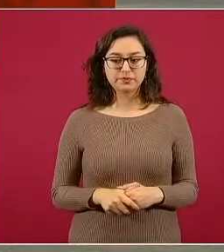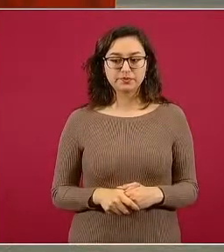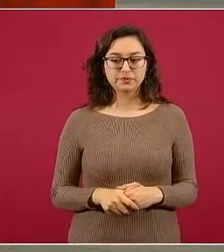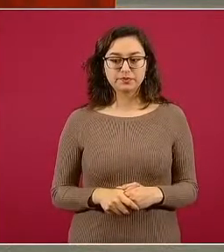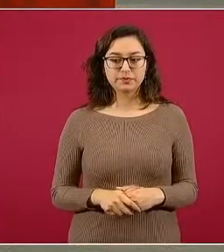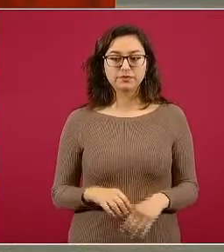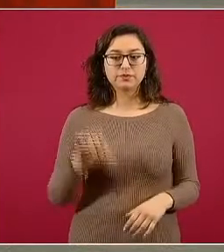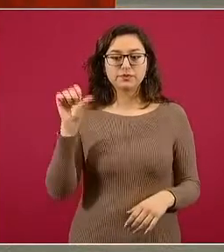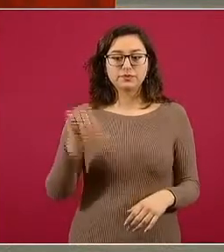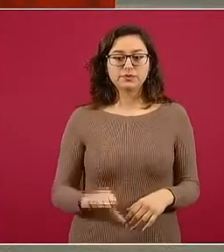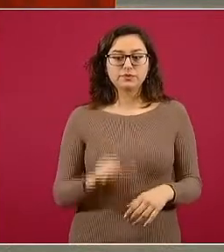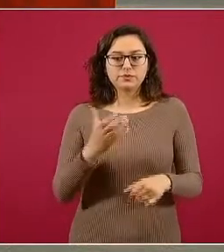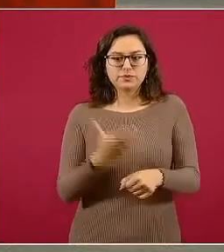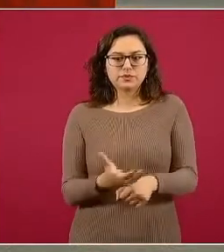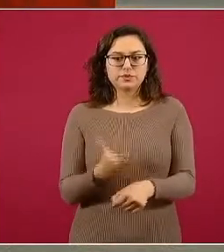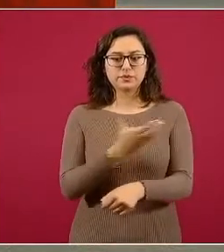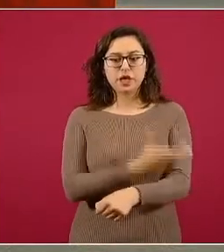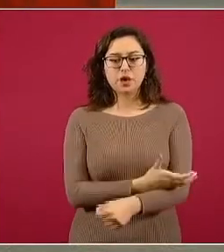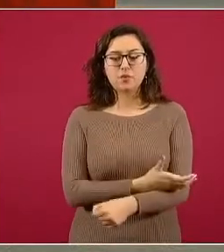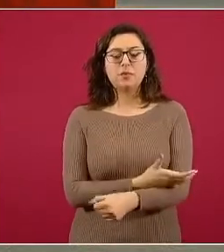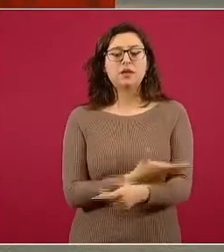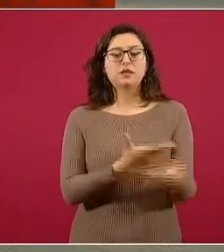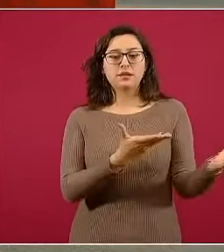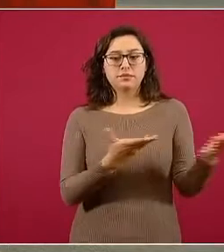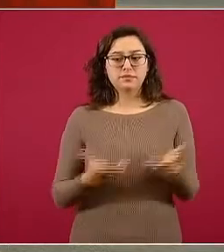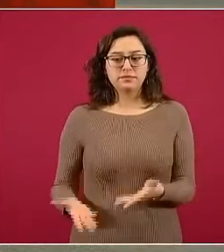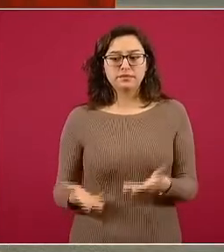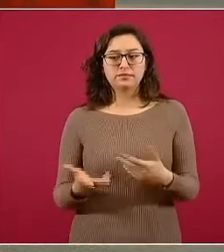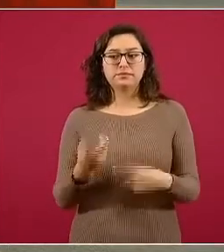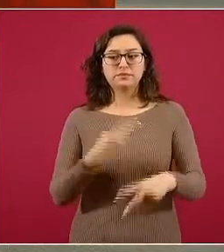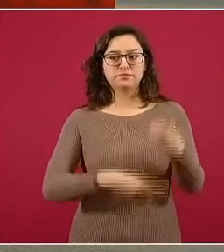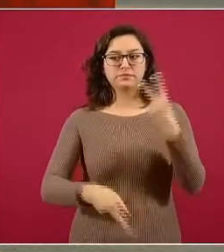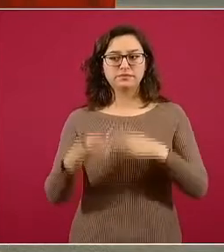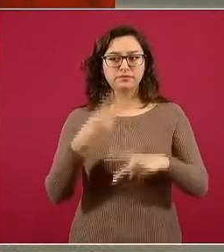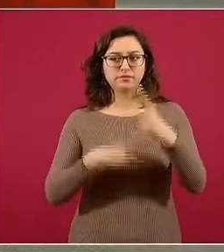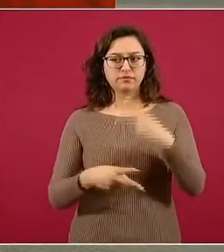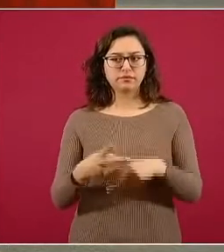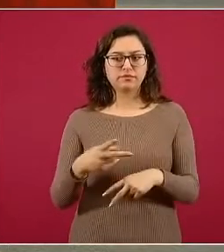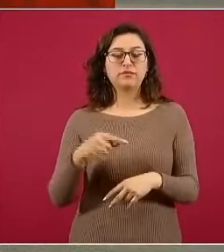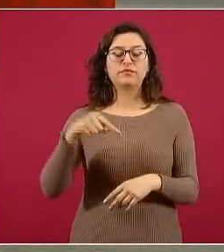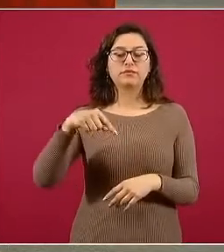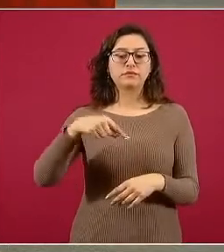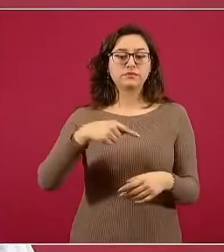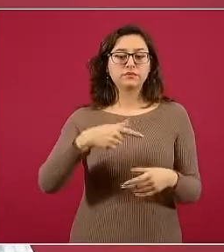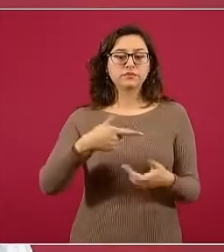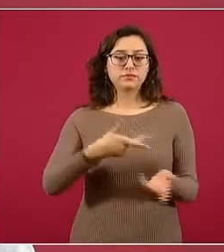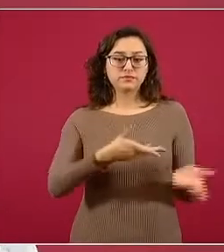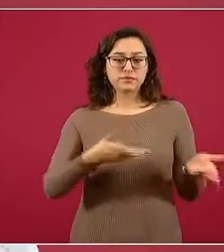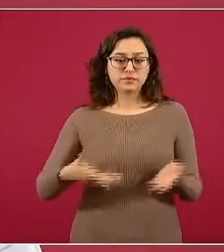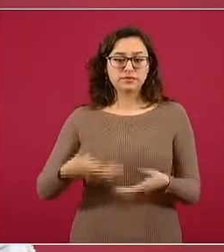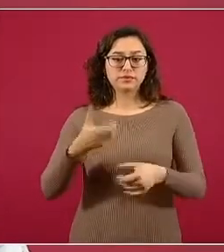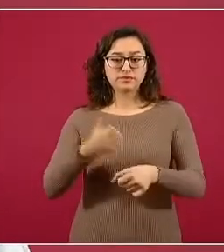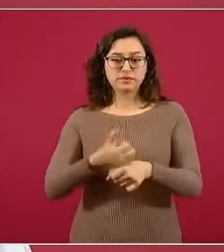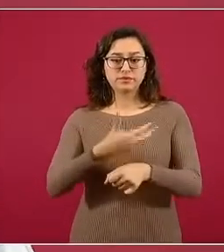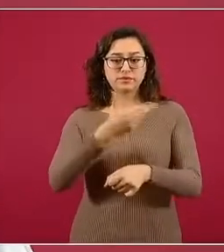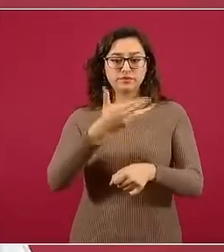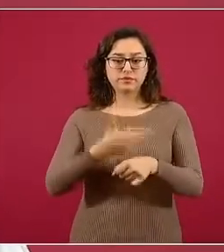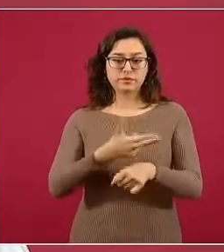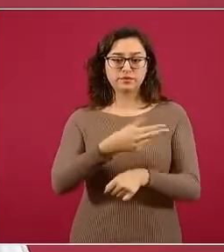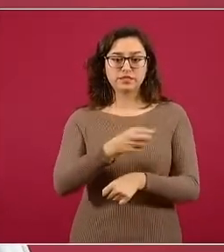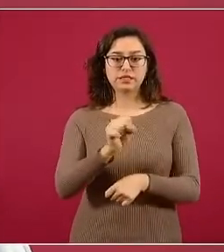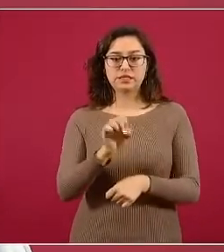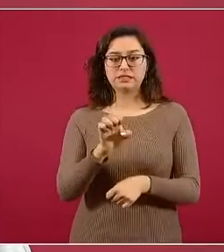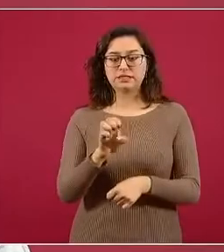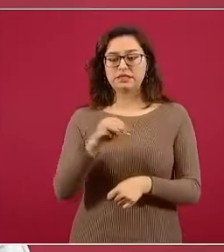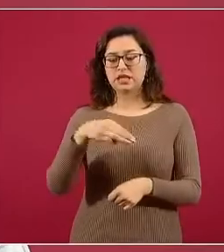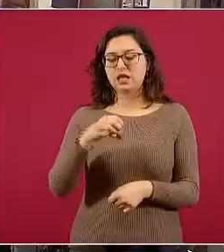su presencia, la disponibilidad del tiempo en participar en esta conferencia, al secretario de Movilidad de